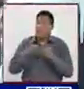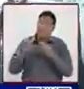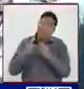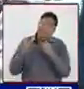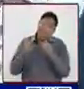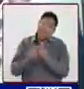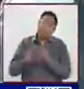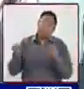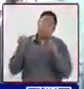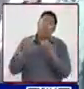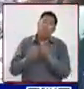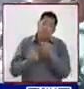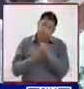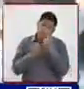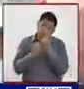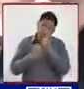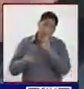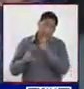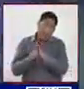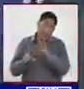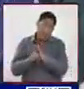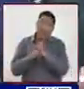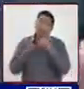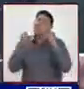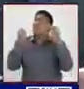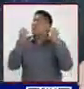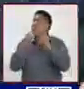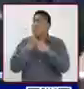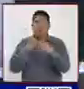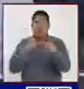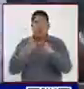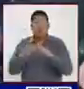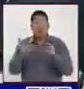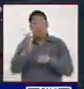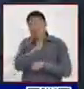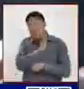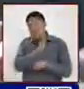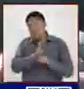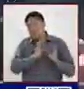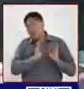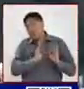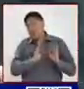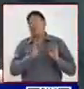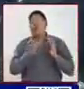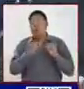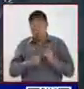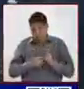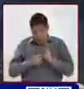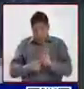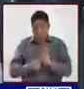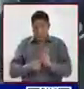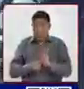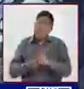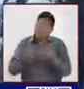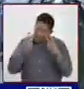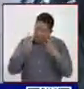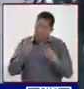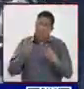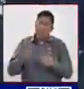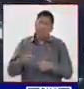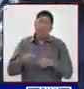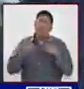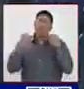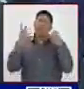de más legitimidad? Legalidad es lo que nos sobra, pero legitimidad hoy en día lo estamos demostrando. Y que vea la prensa